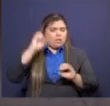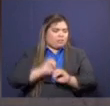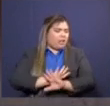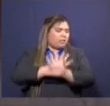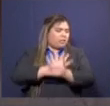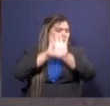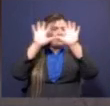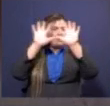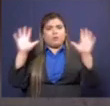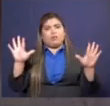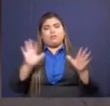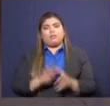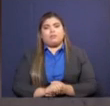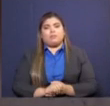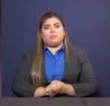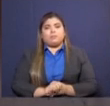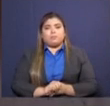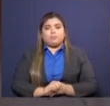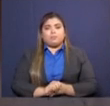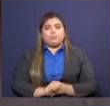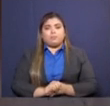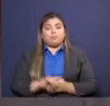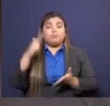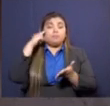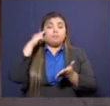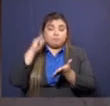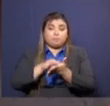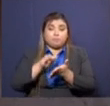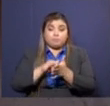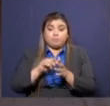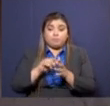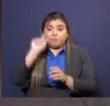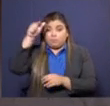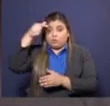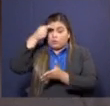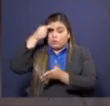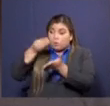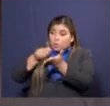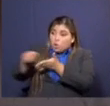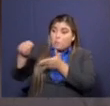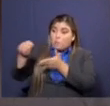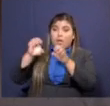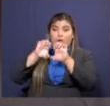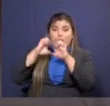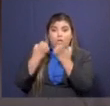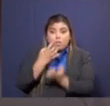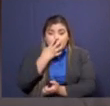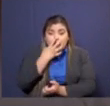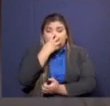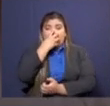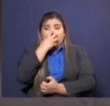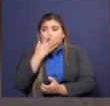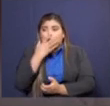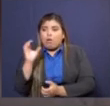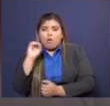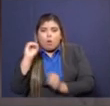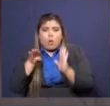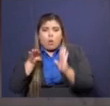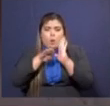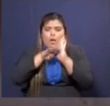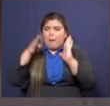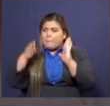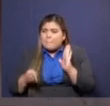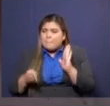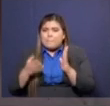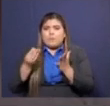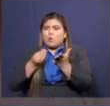ese sentido, en la adquisición de equipos o insumos requeridos para combatir